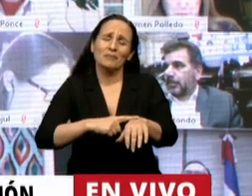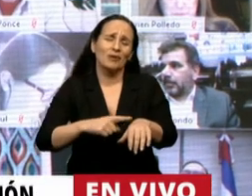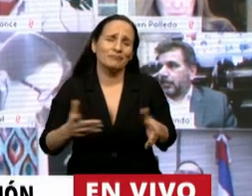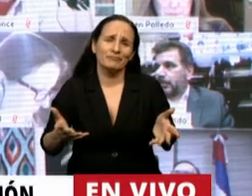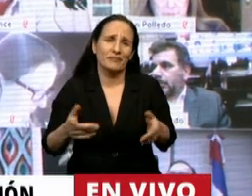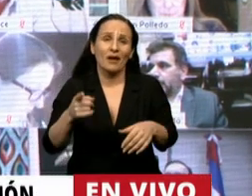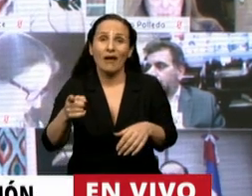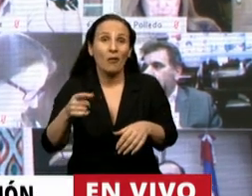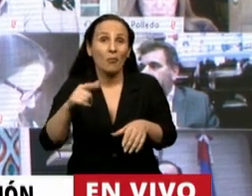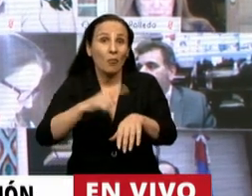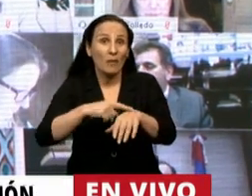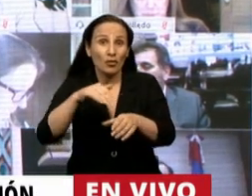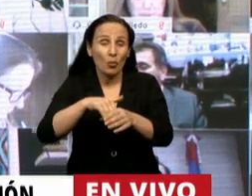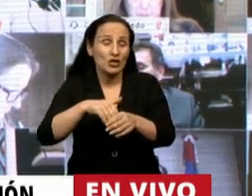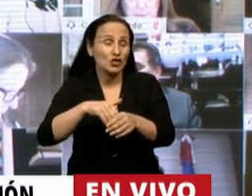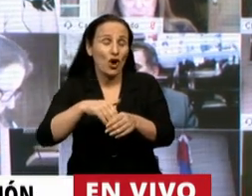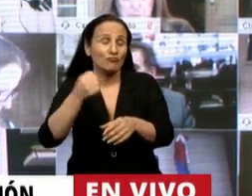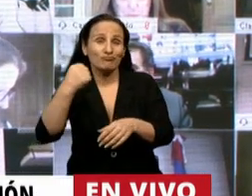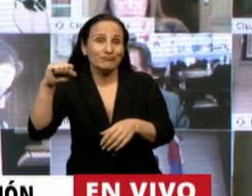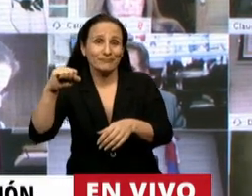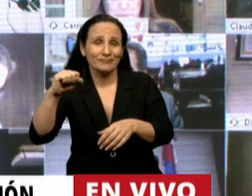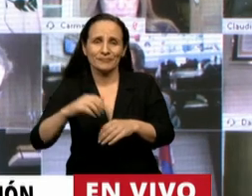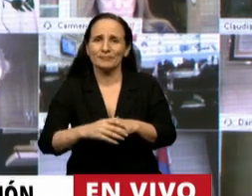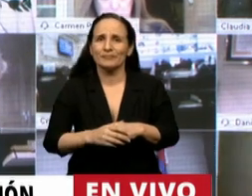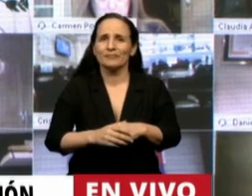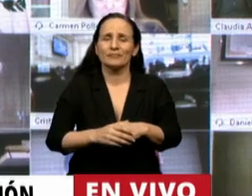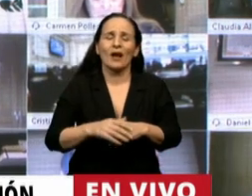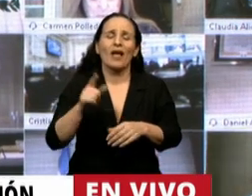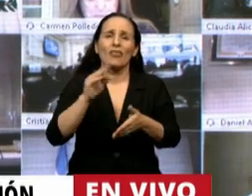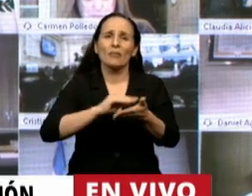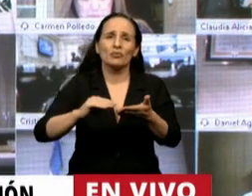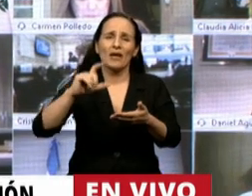ausente a la hora de votar diputada Lucía